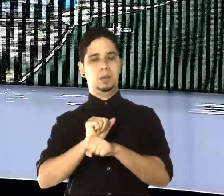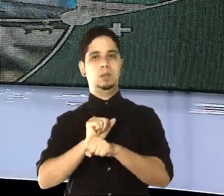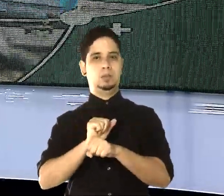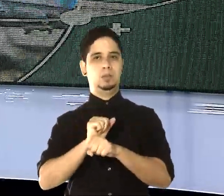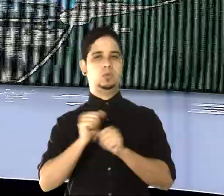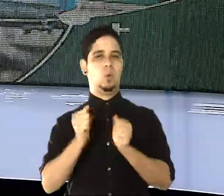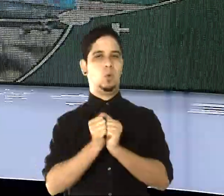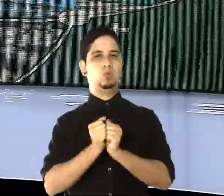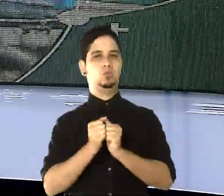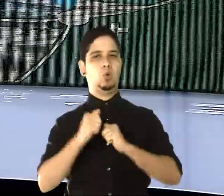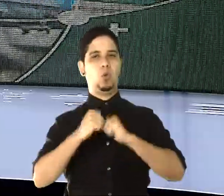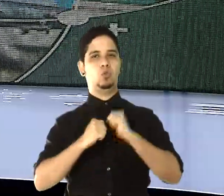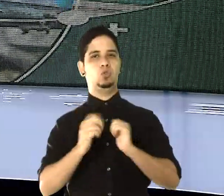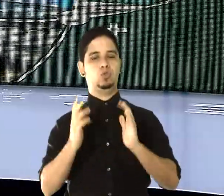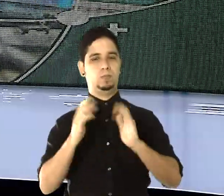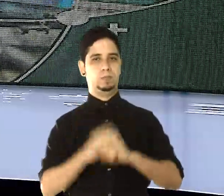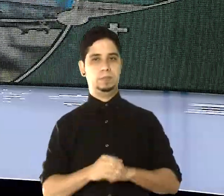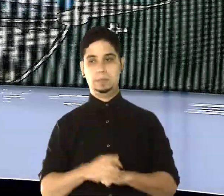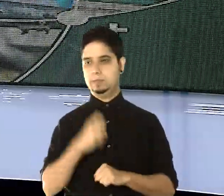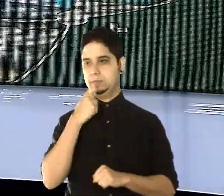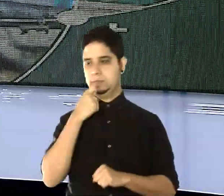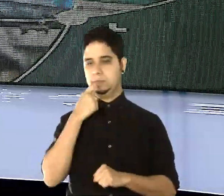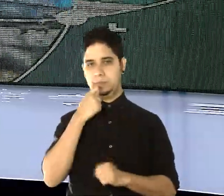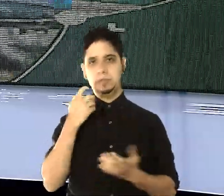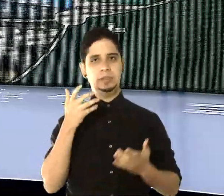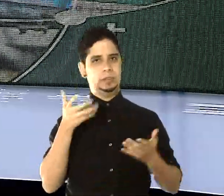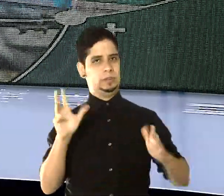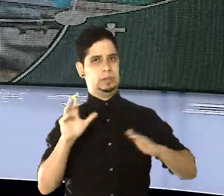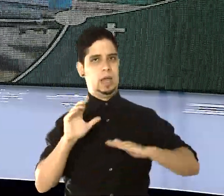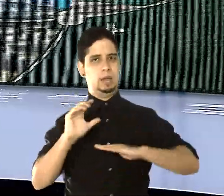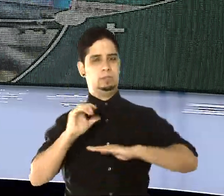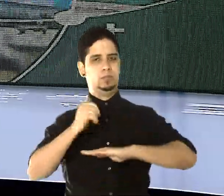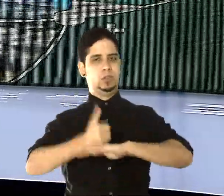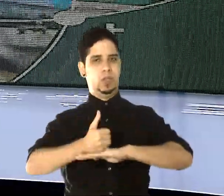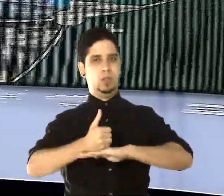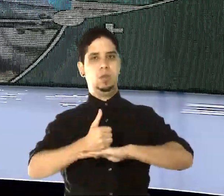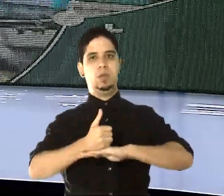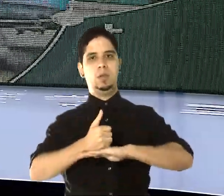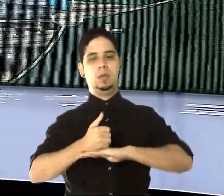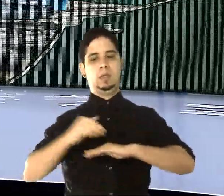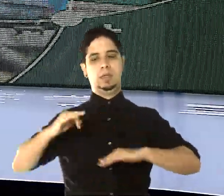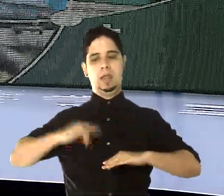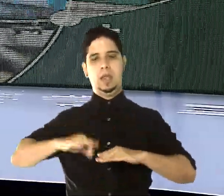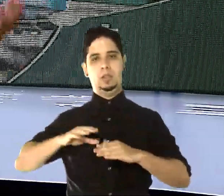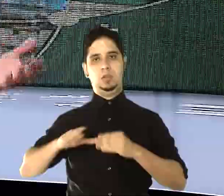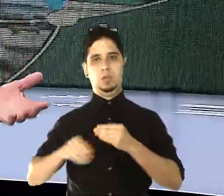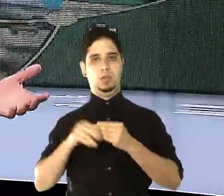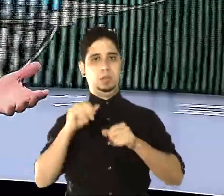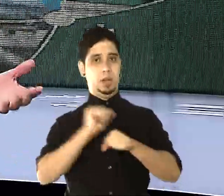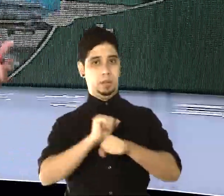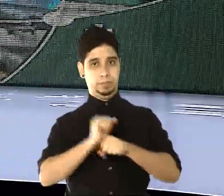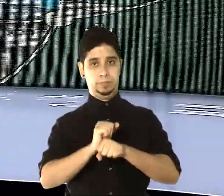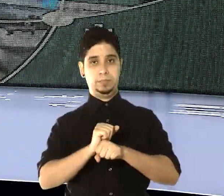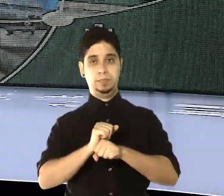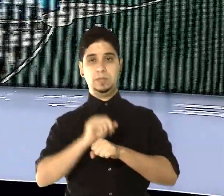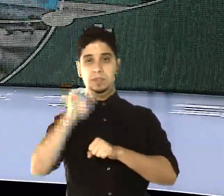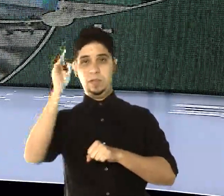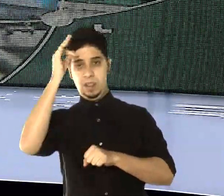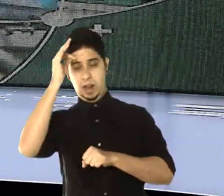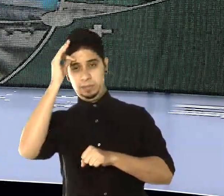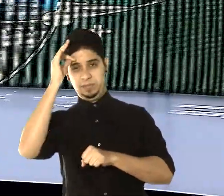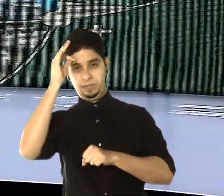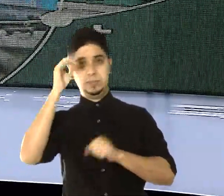construcción. Recientemente se están ya implementando el crédito por trabajo, tanto a nivel federal como a nivel